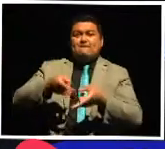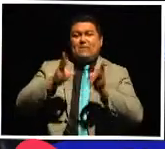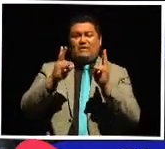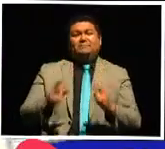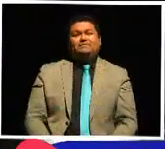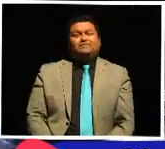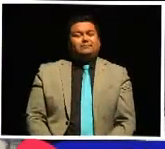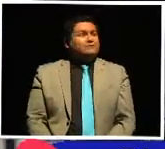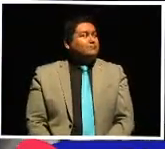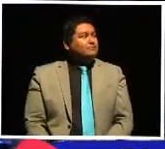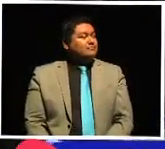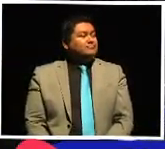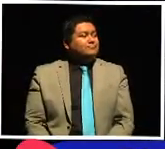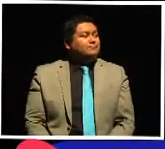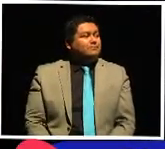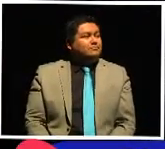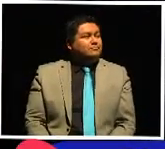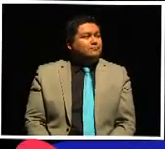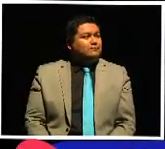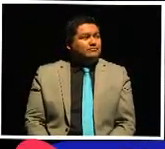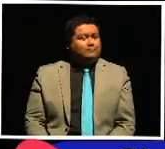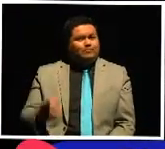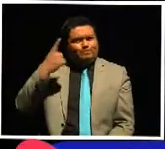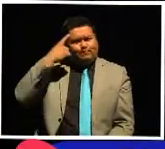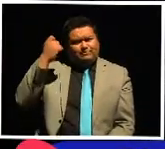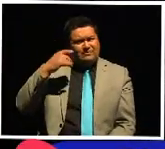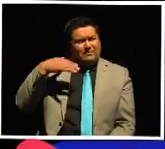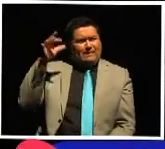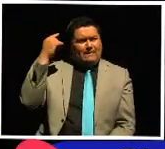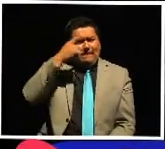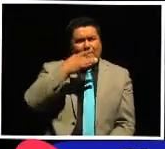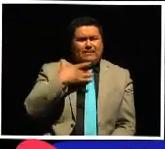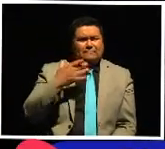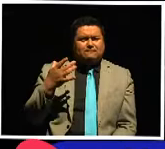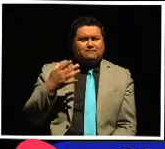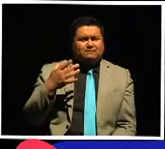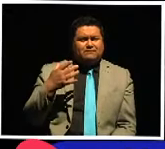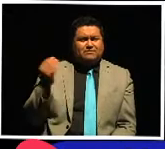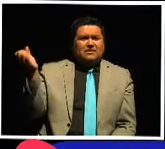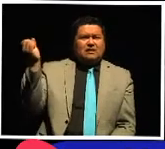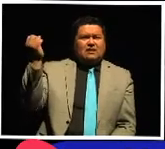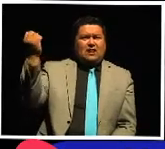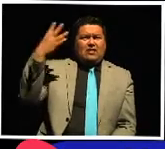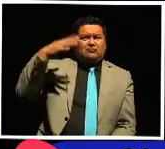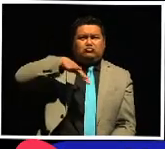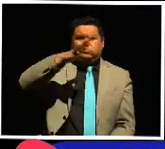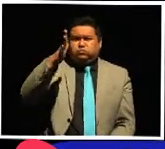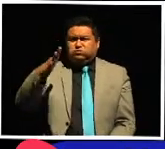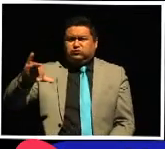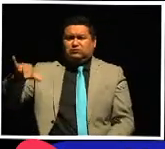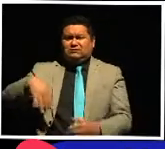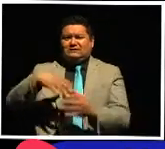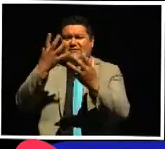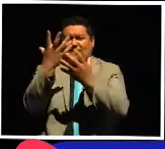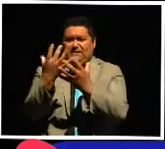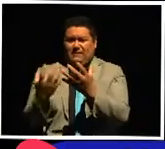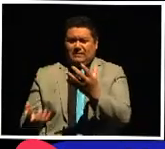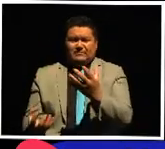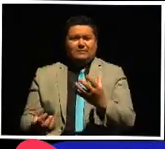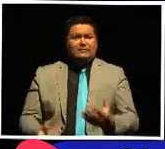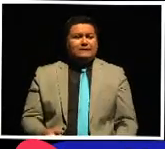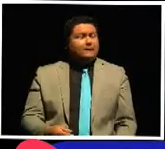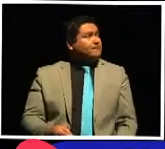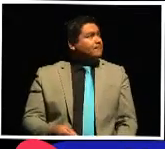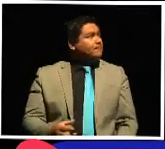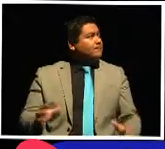cercanas. Y la idea es un poco más complicada porque la luz se curva con gravedad. Entonces aquí es una ilustración que tenemos